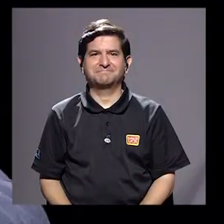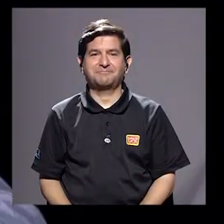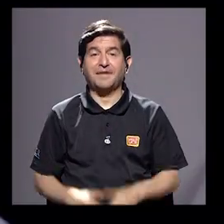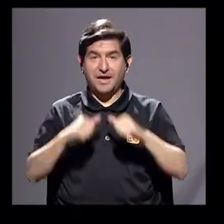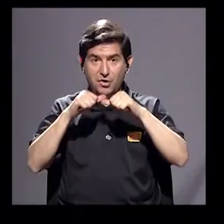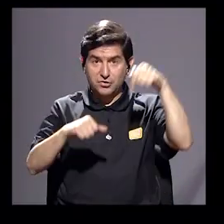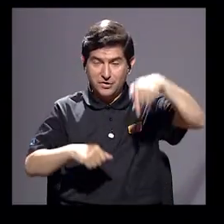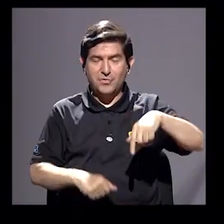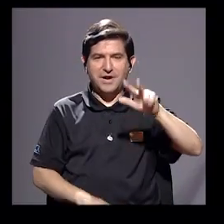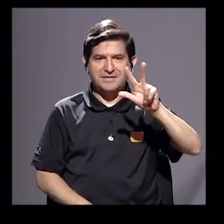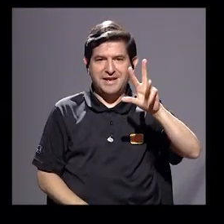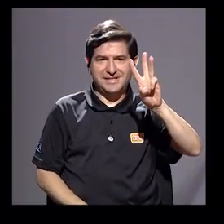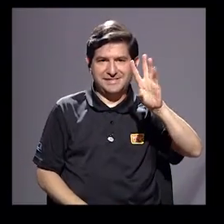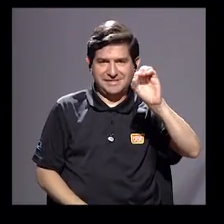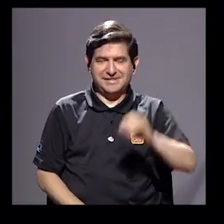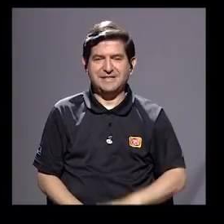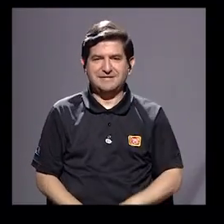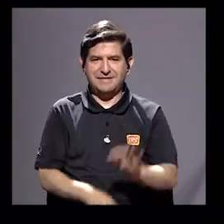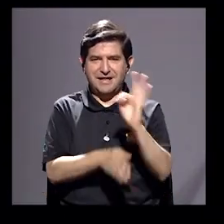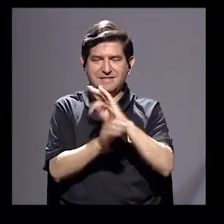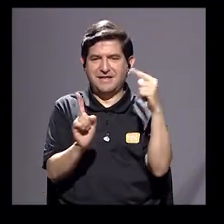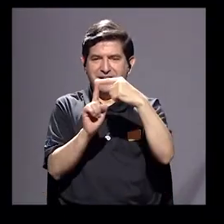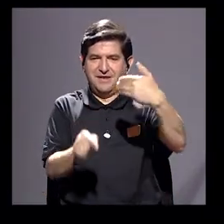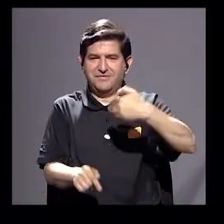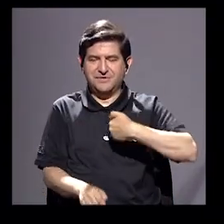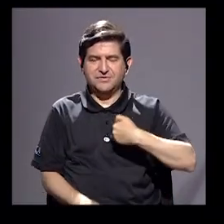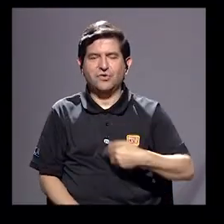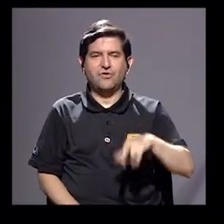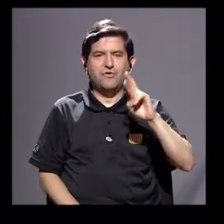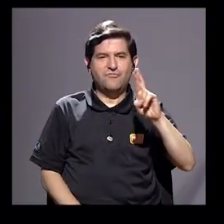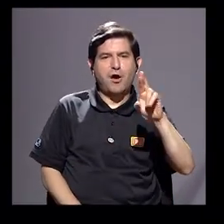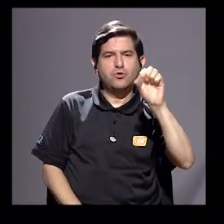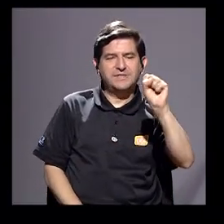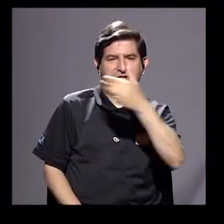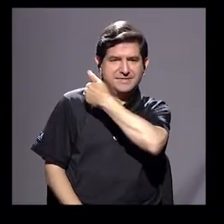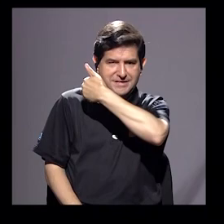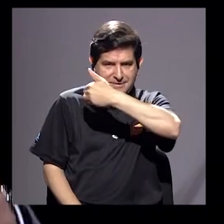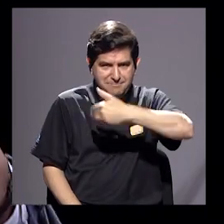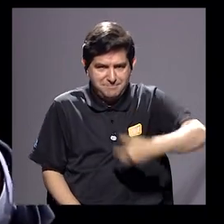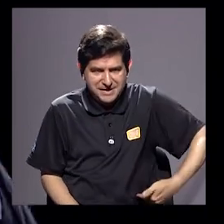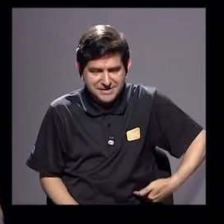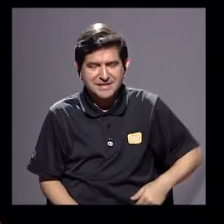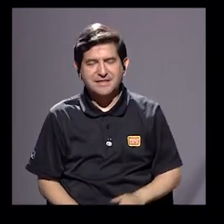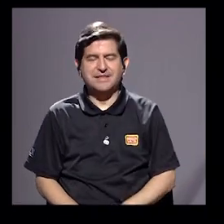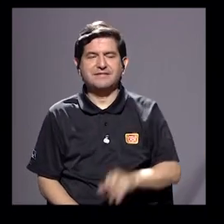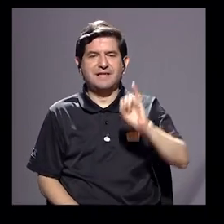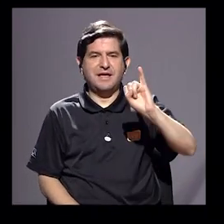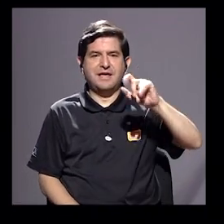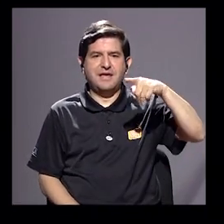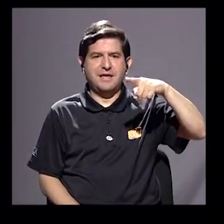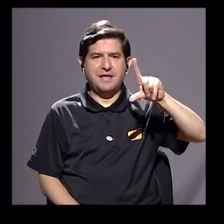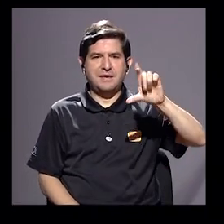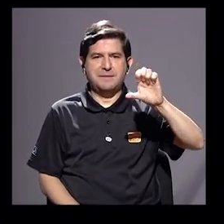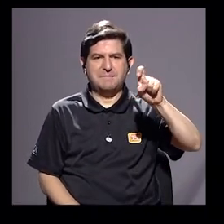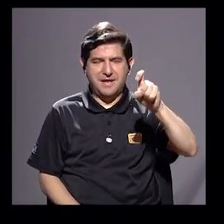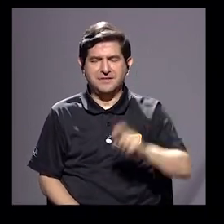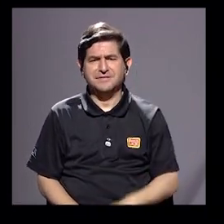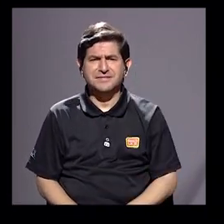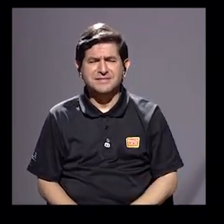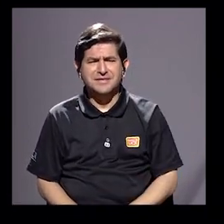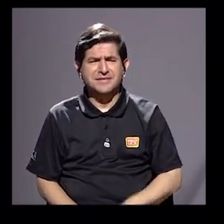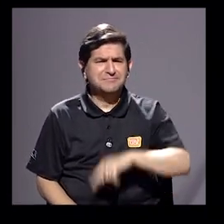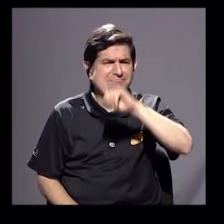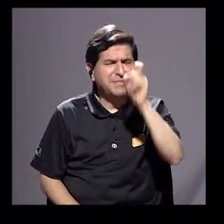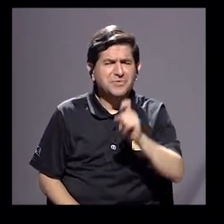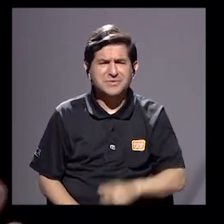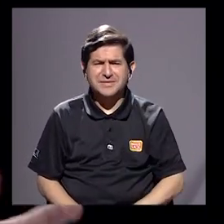estamos de regreso acá en 360 donde hacemos televisión con sentido con don raúl silesky presidente del flex del raúl extranjero del